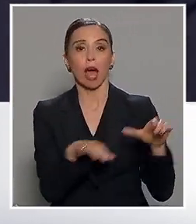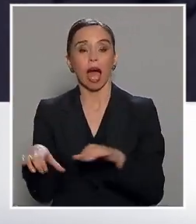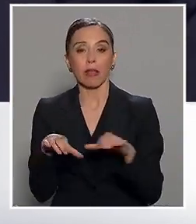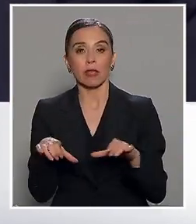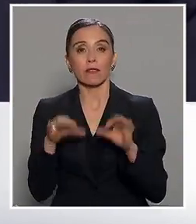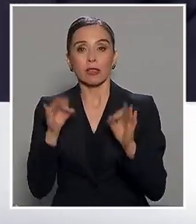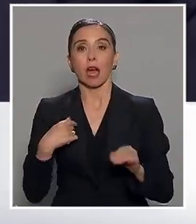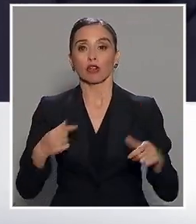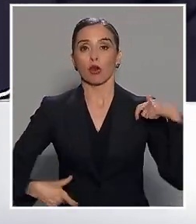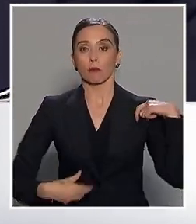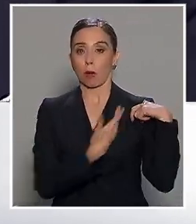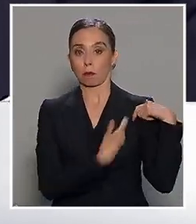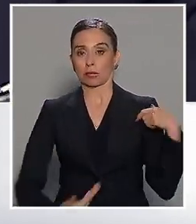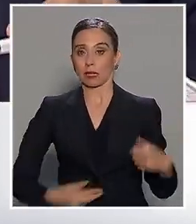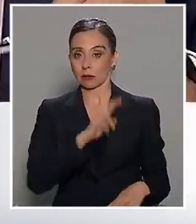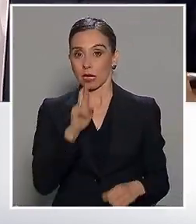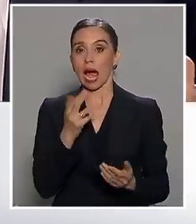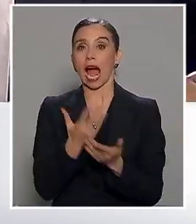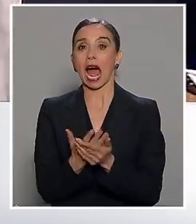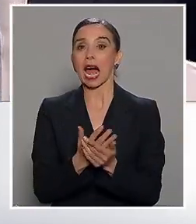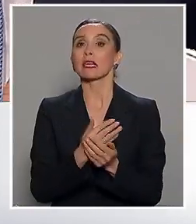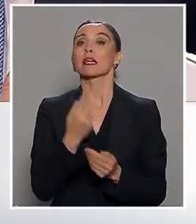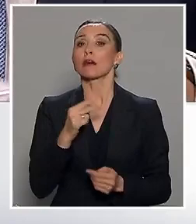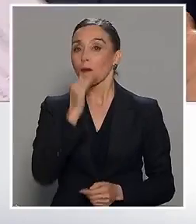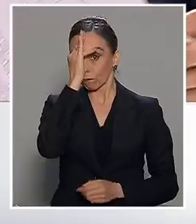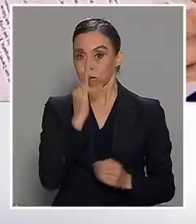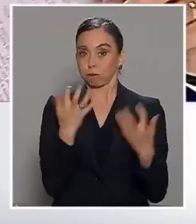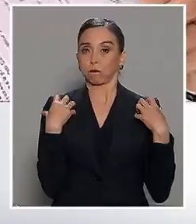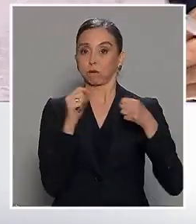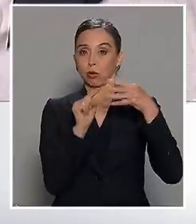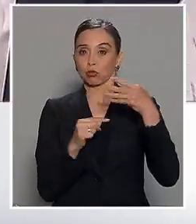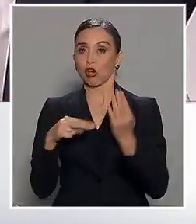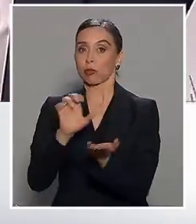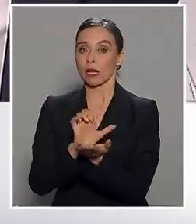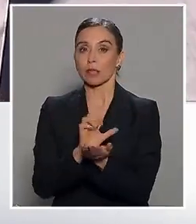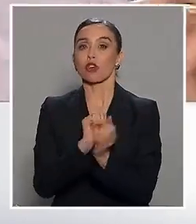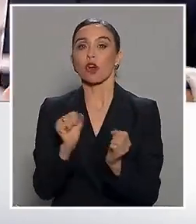que correspondan como presidente la república hay funciones que son de estados y ahí no caben los caprichos de cada uno